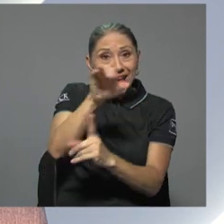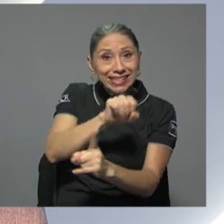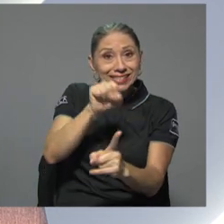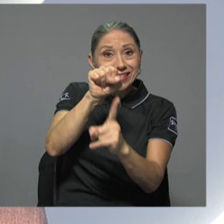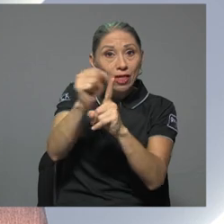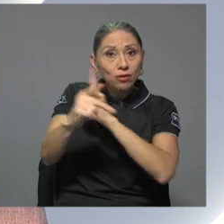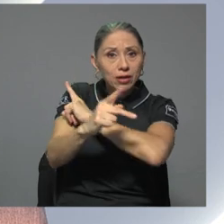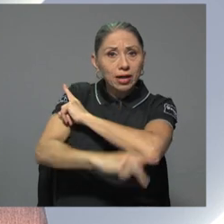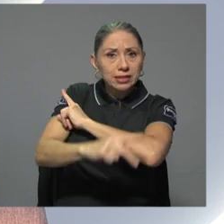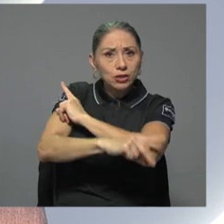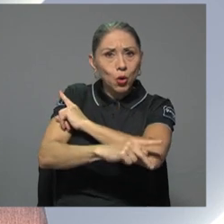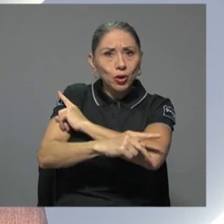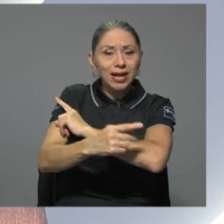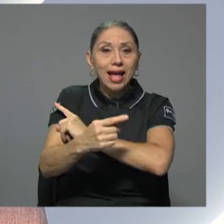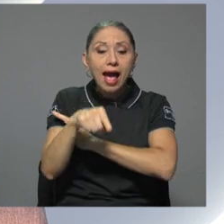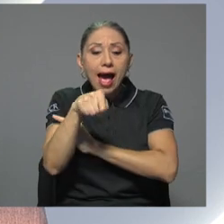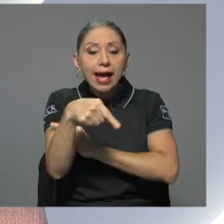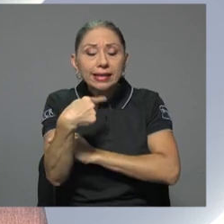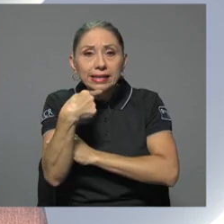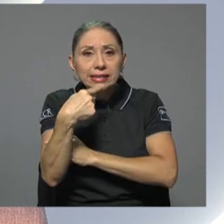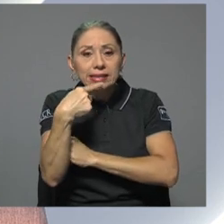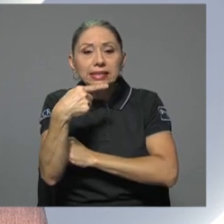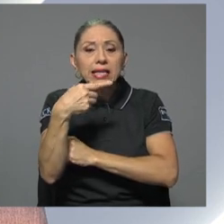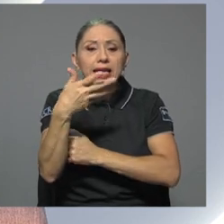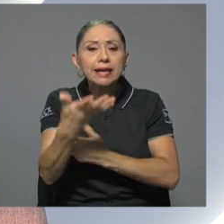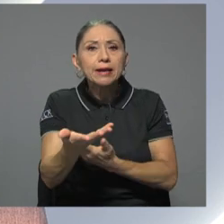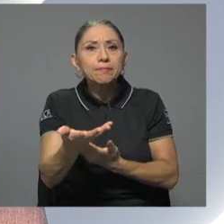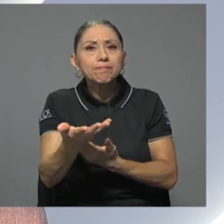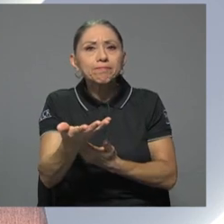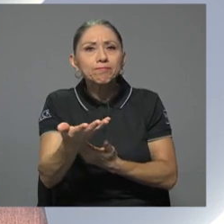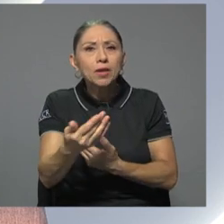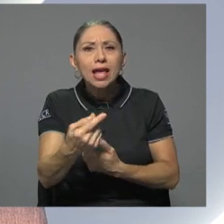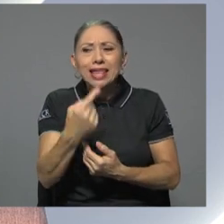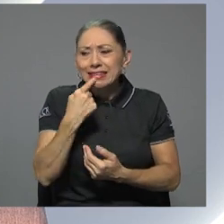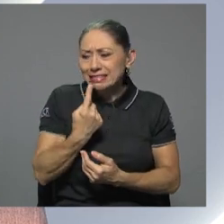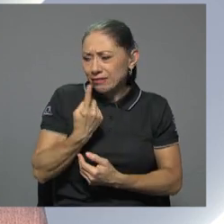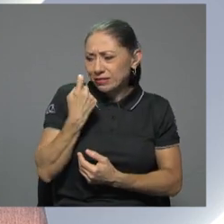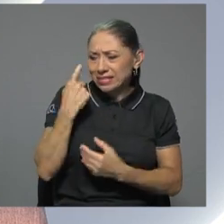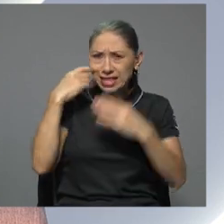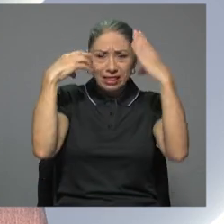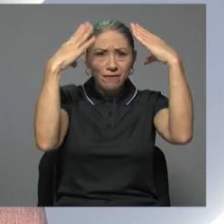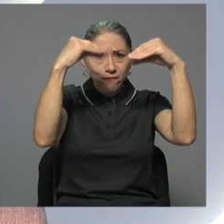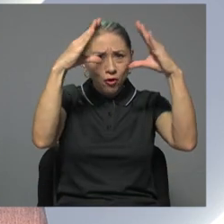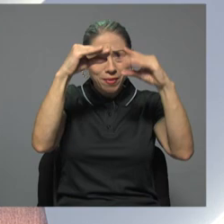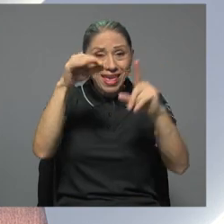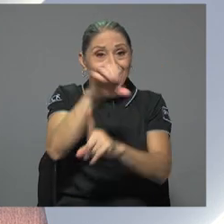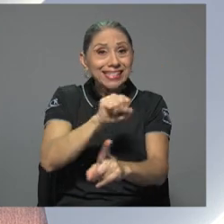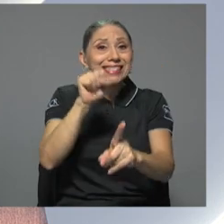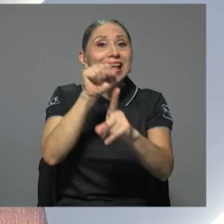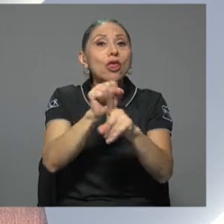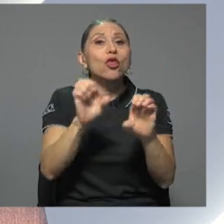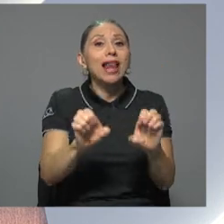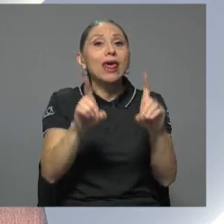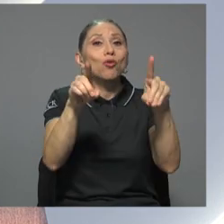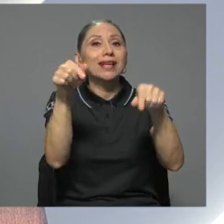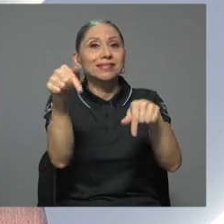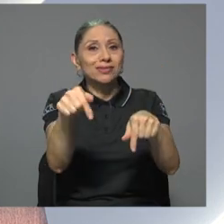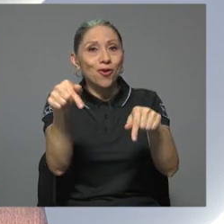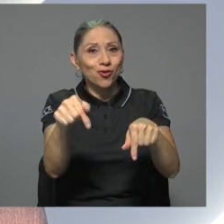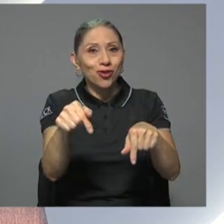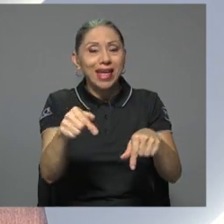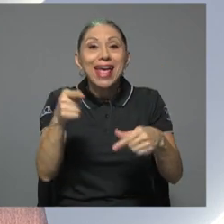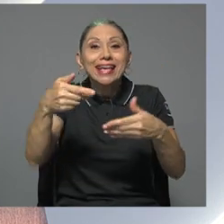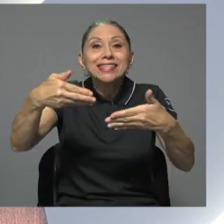implica es la ha subrayado un reciente informe del estado de la educación más bien es la la